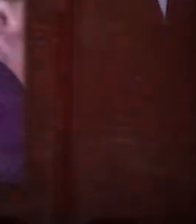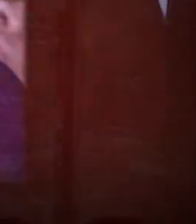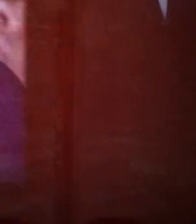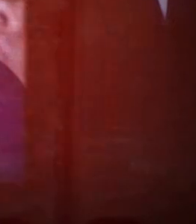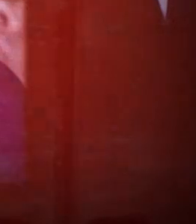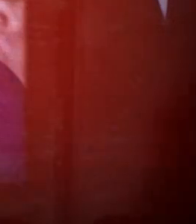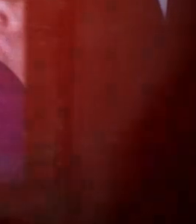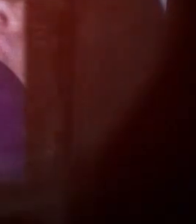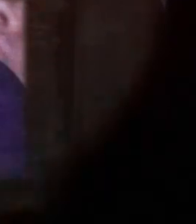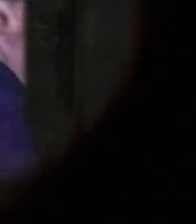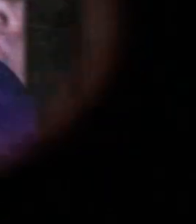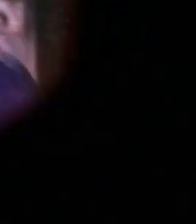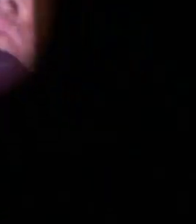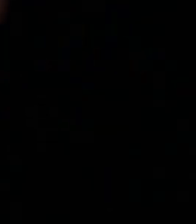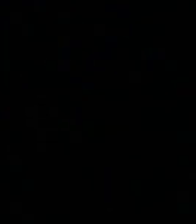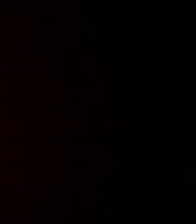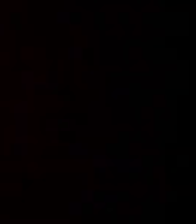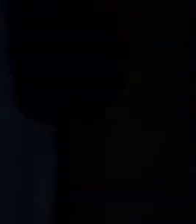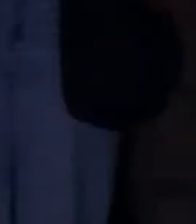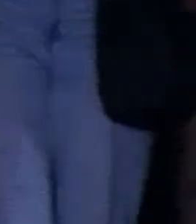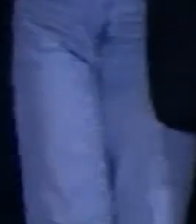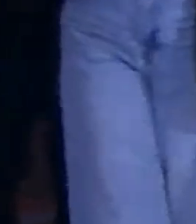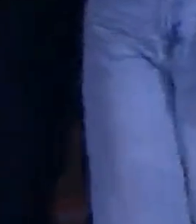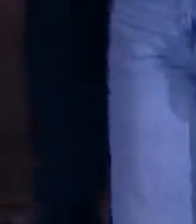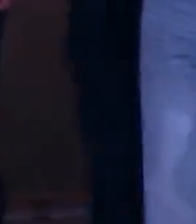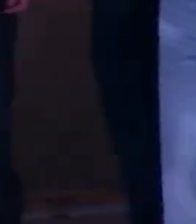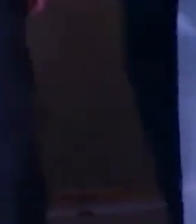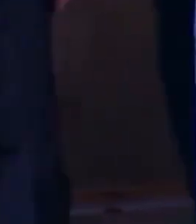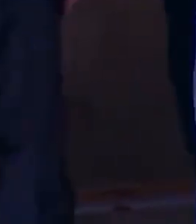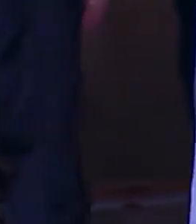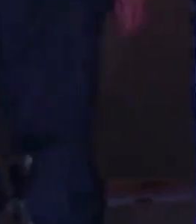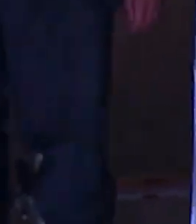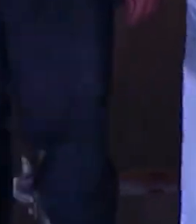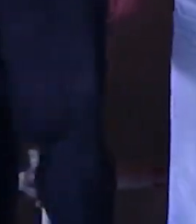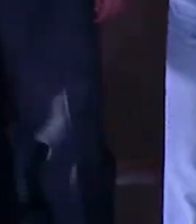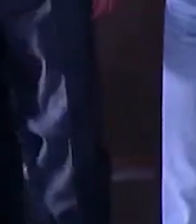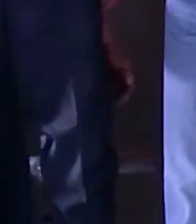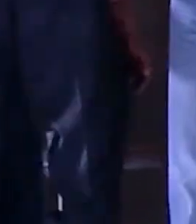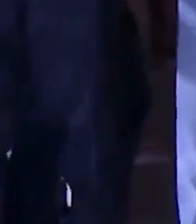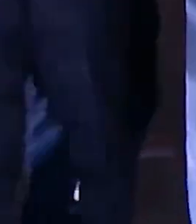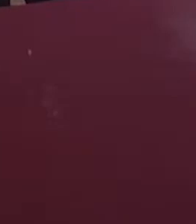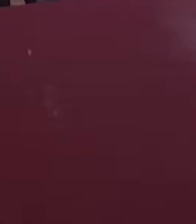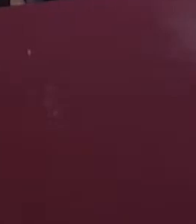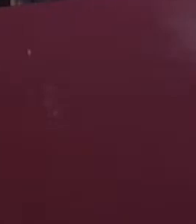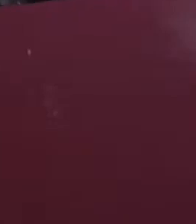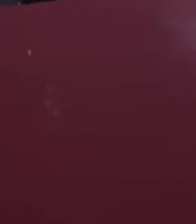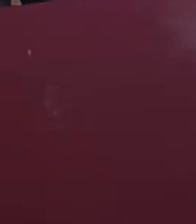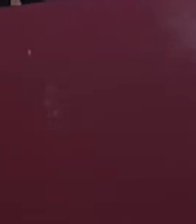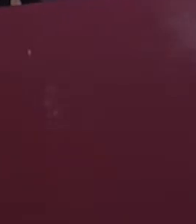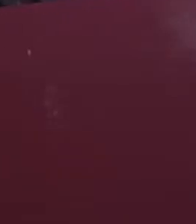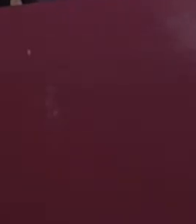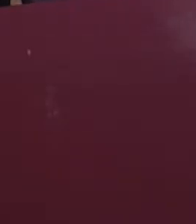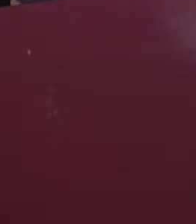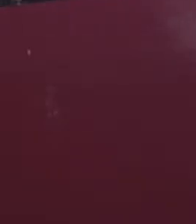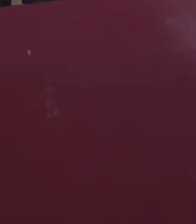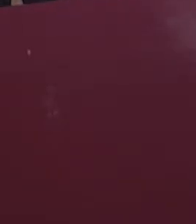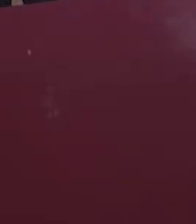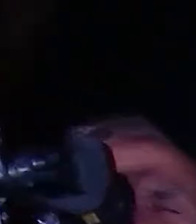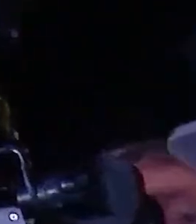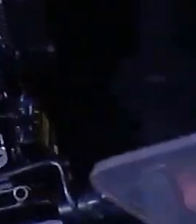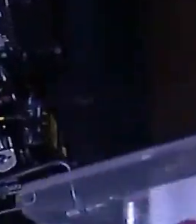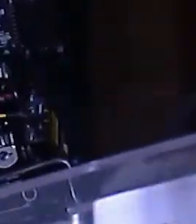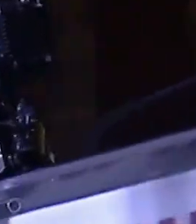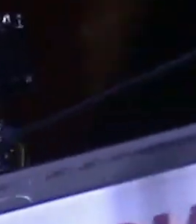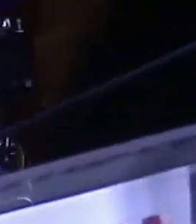Claudia Sheinbaum no solo rompió el techo de cristal político más importante del país al ser declarada como la primera presidenta de